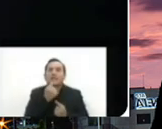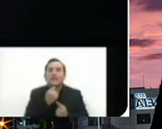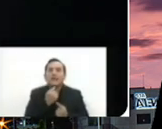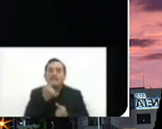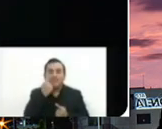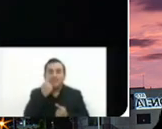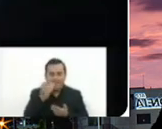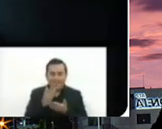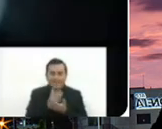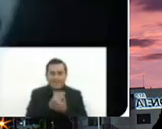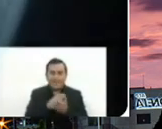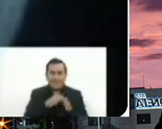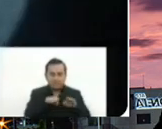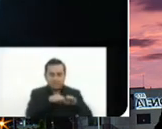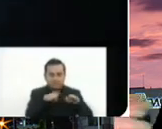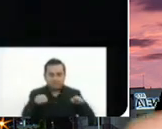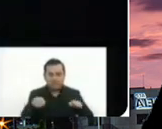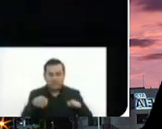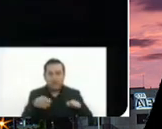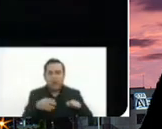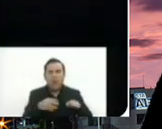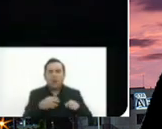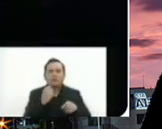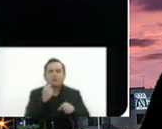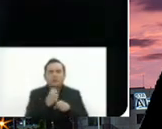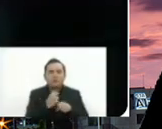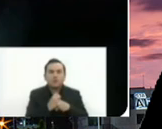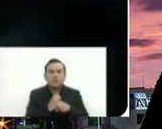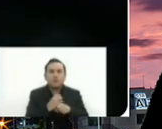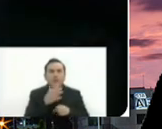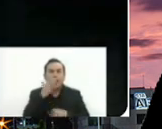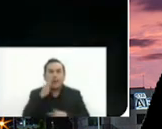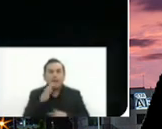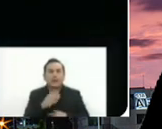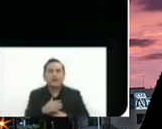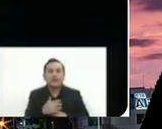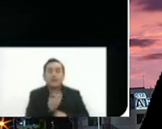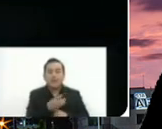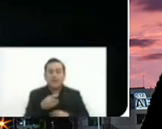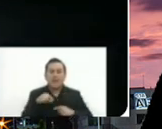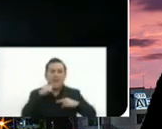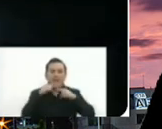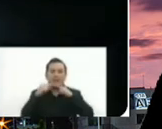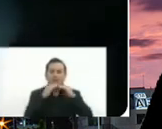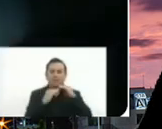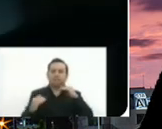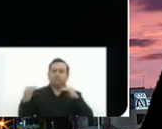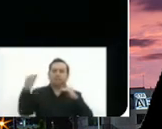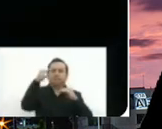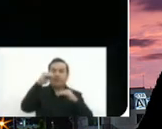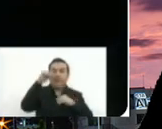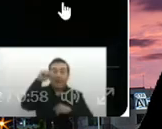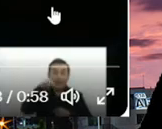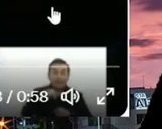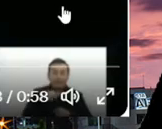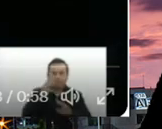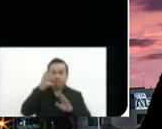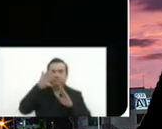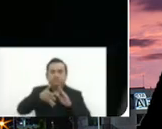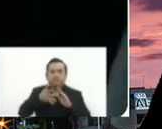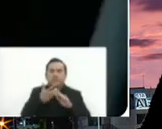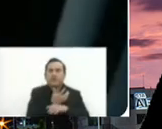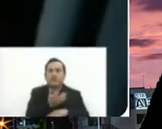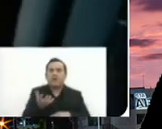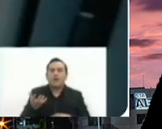esta plancha de cemento en la cual va a tener que reposar a diario. Rafleros nacionales, corredores de